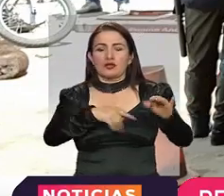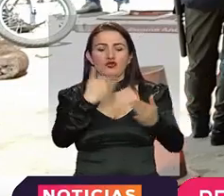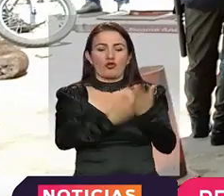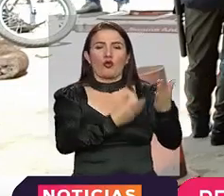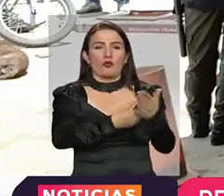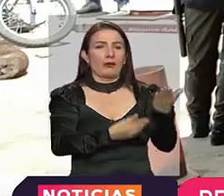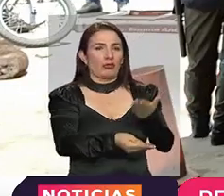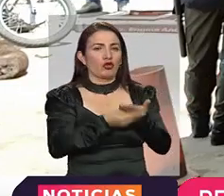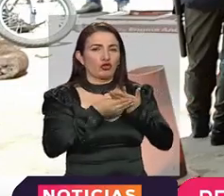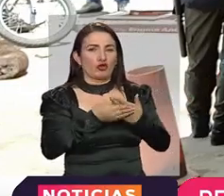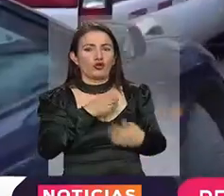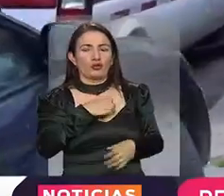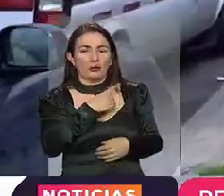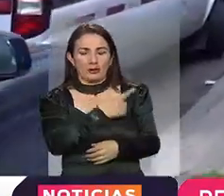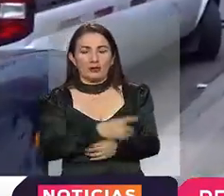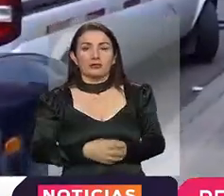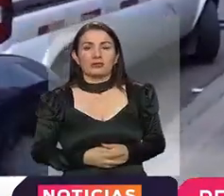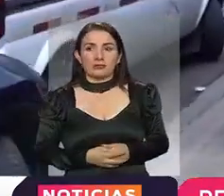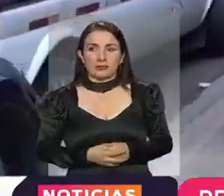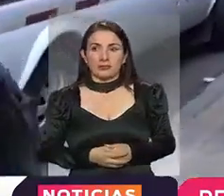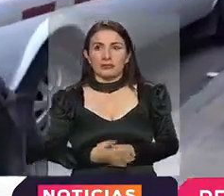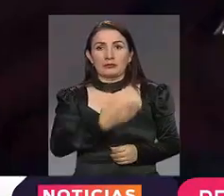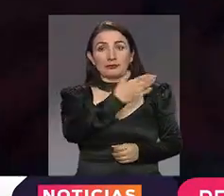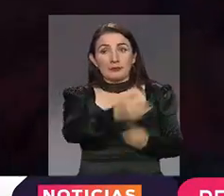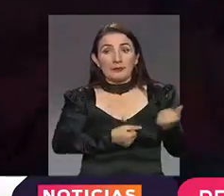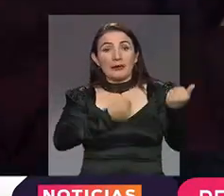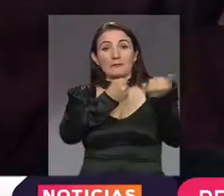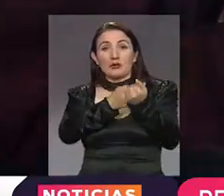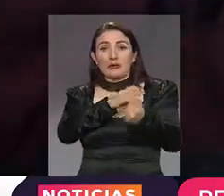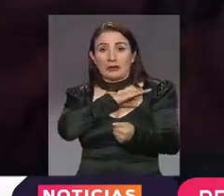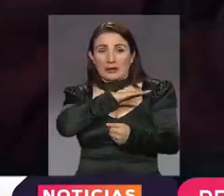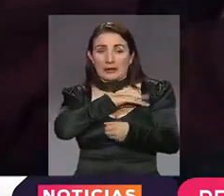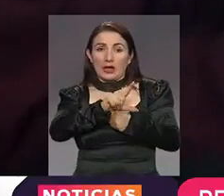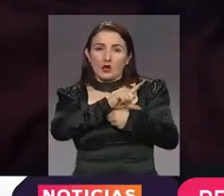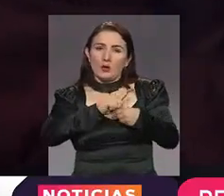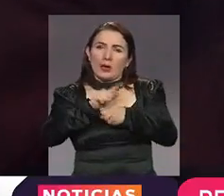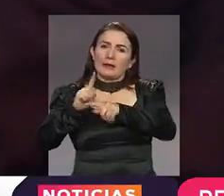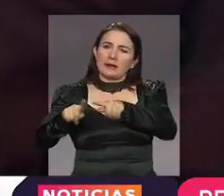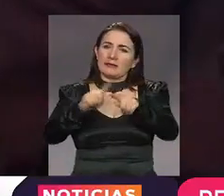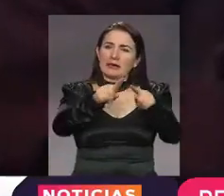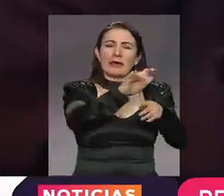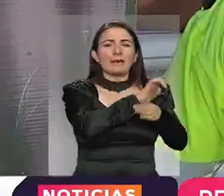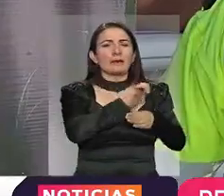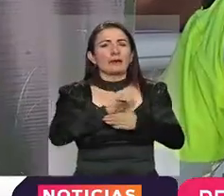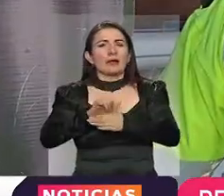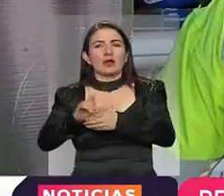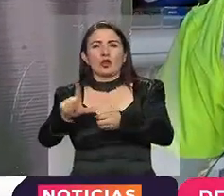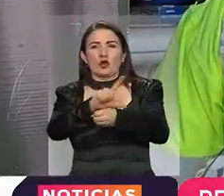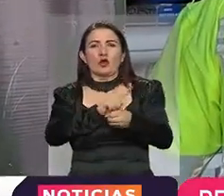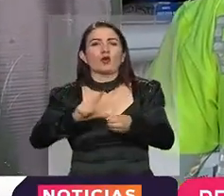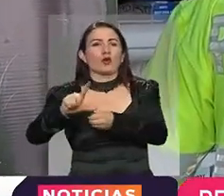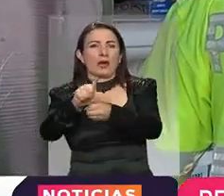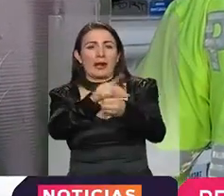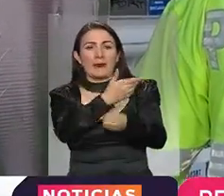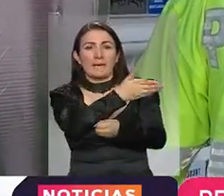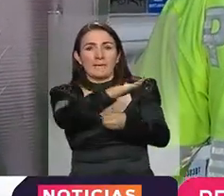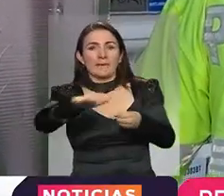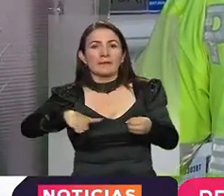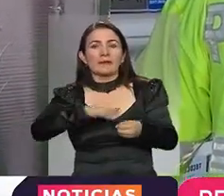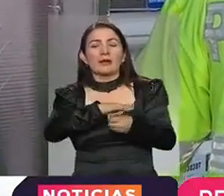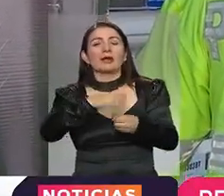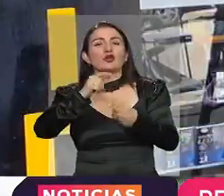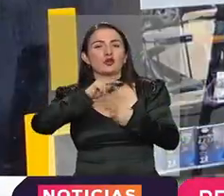documentación requerida. Con el apoyo de la alcaldía local y distintas entidades, los locales comerciales de estas zonas